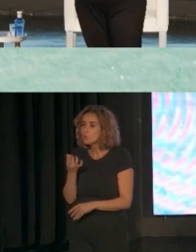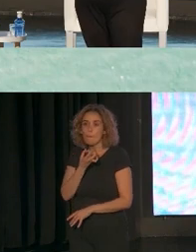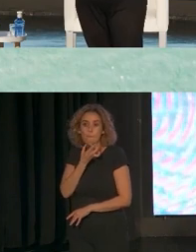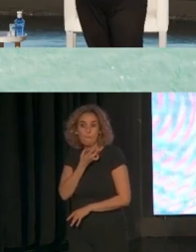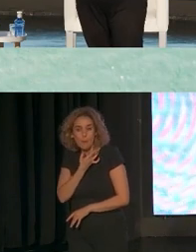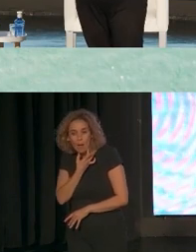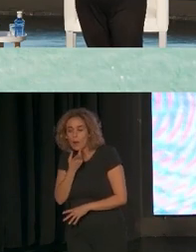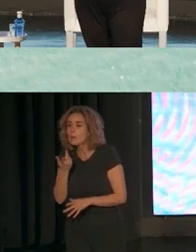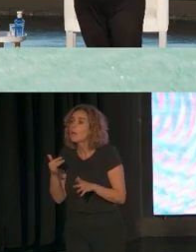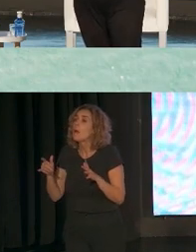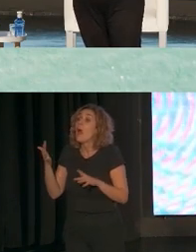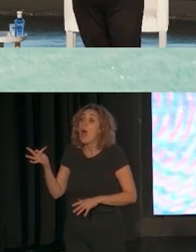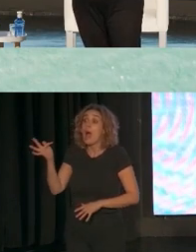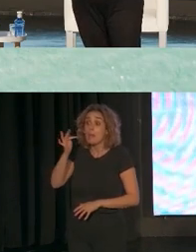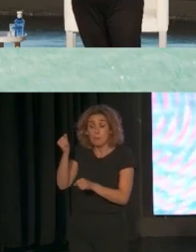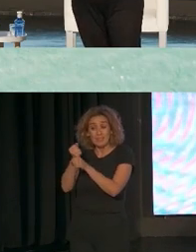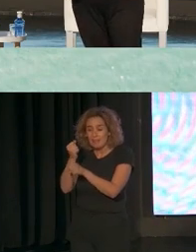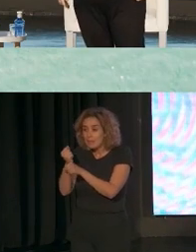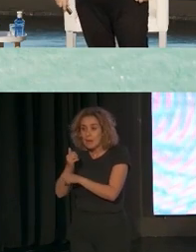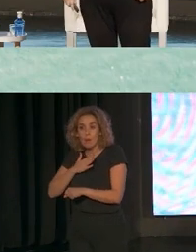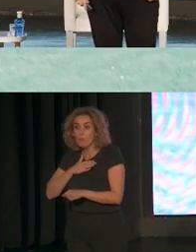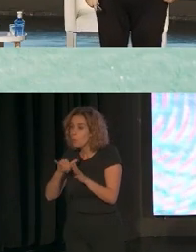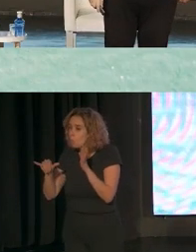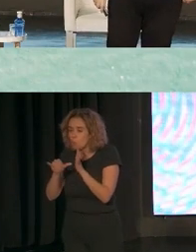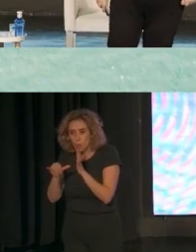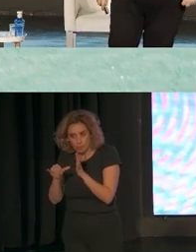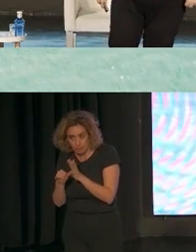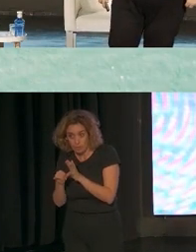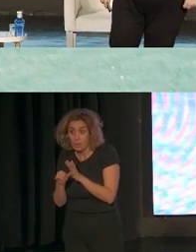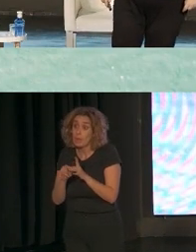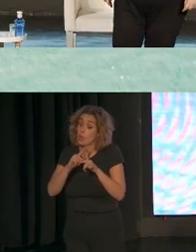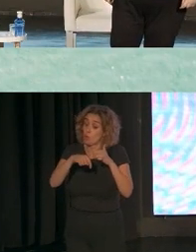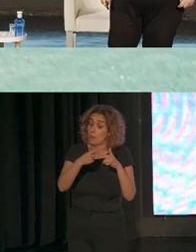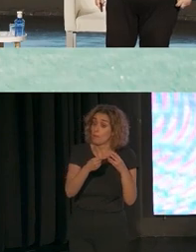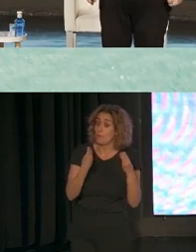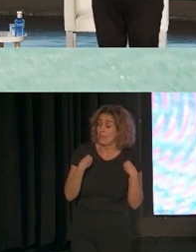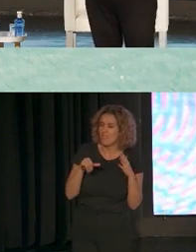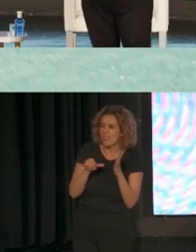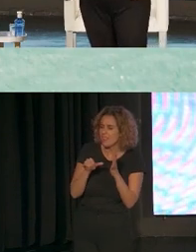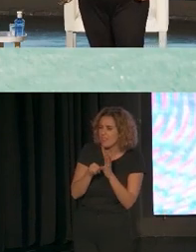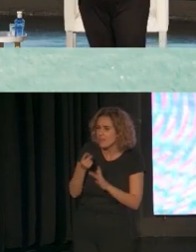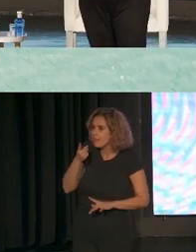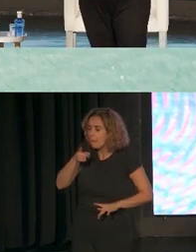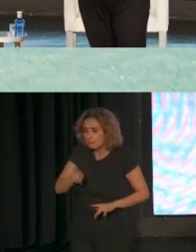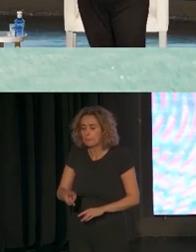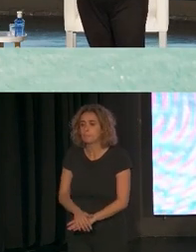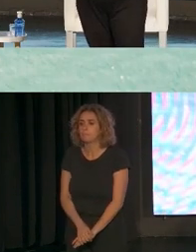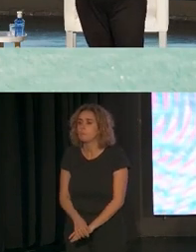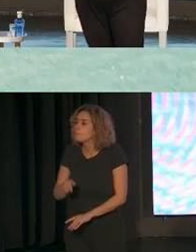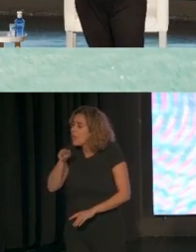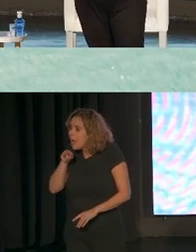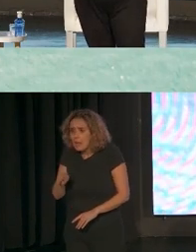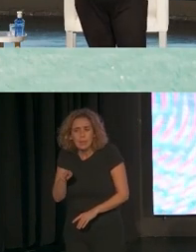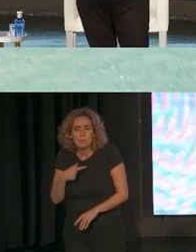además está cerca de mi trabajo y cerca también de donde vive mi familia En definitiva es donde